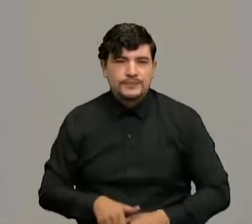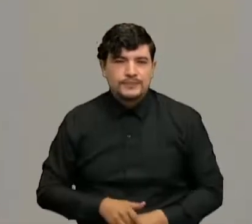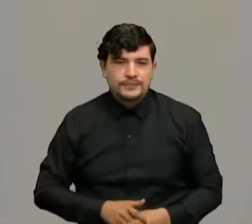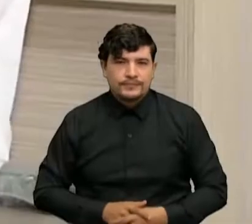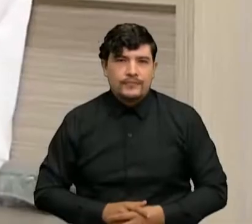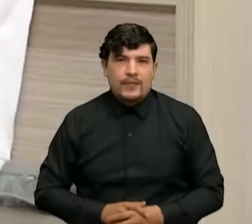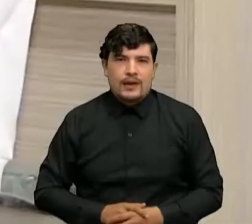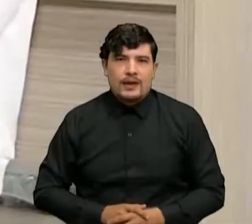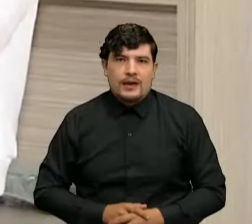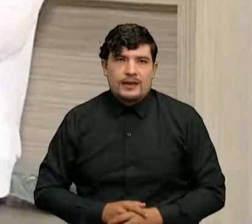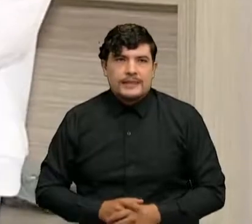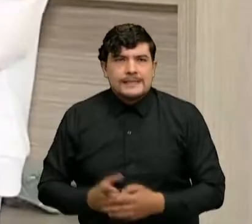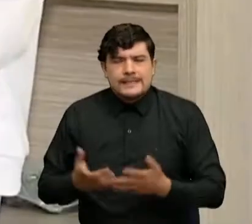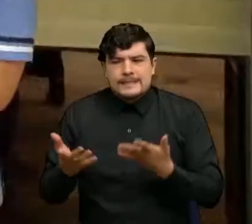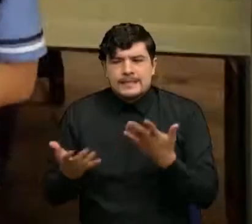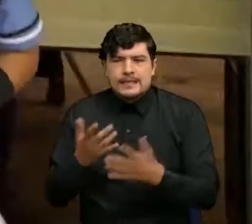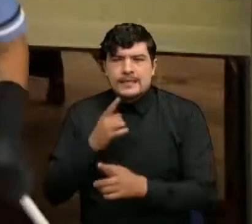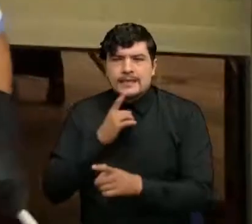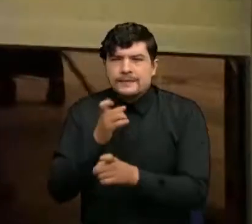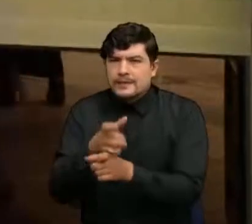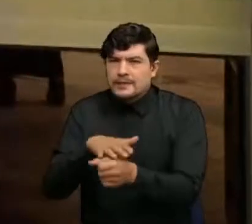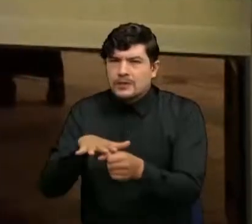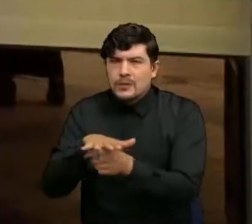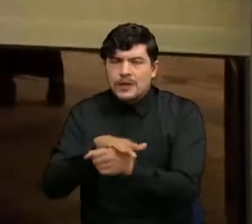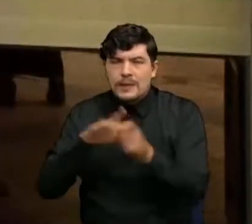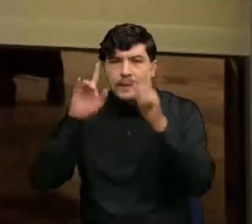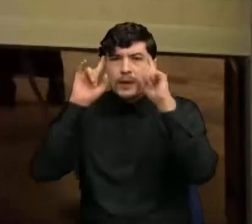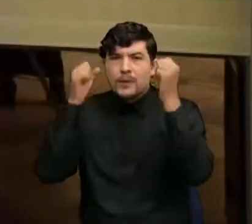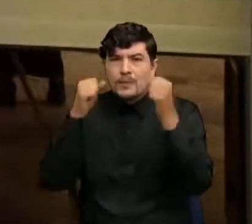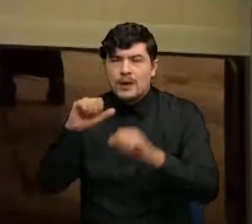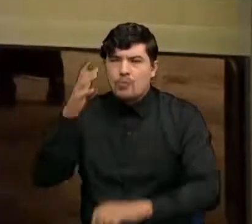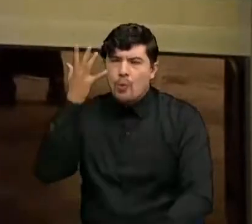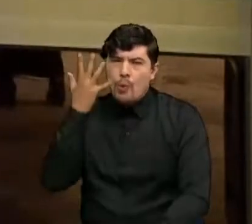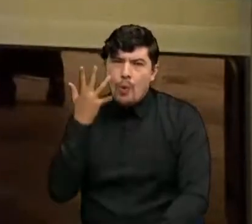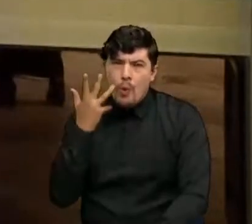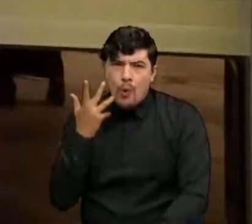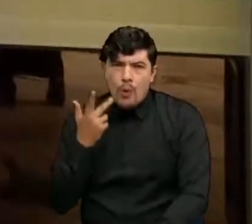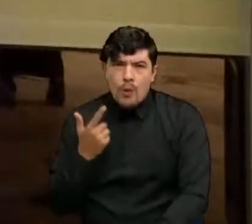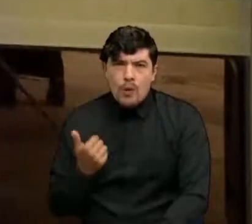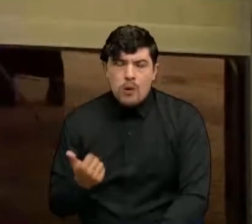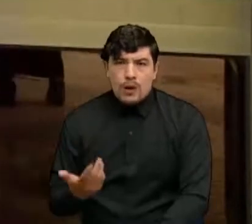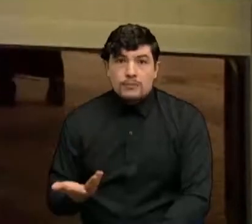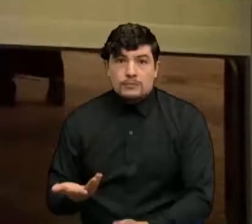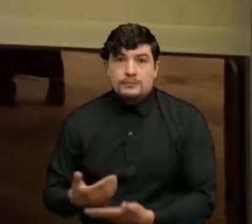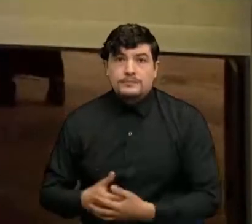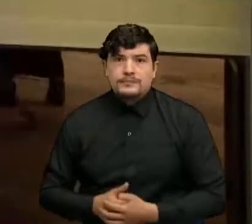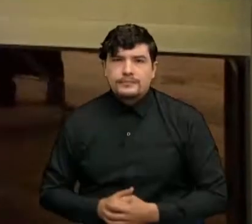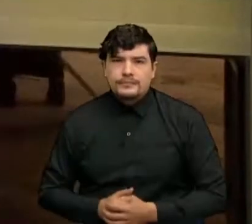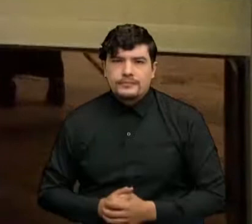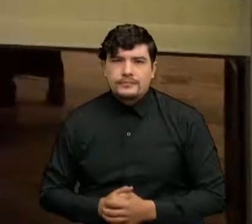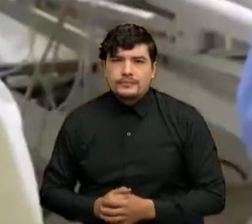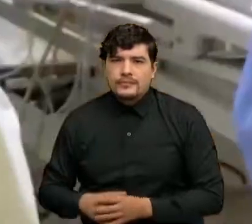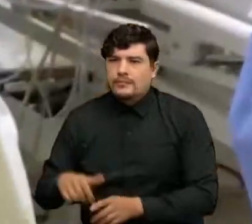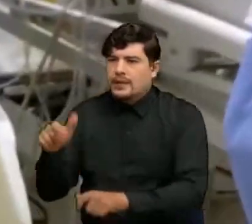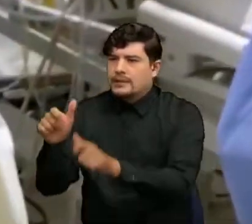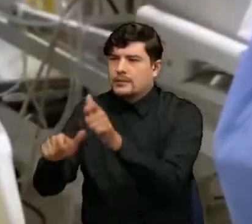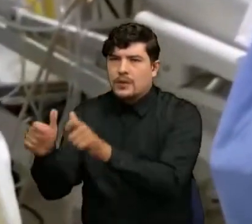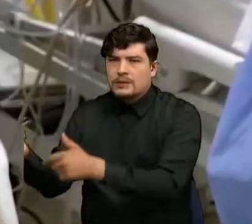muy alarmados con esta situación. Diariamente estamos teniendo presentación o remisión de